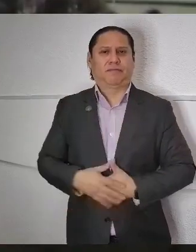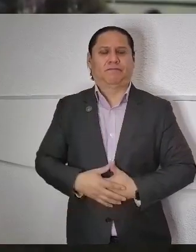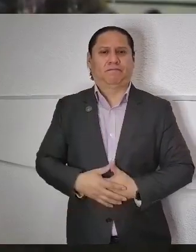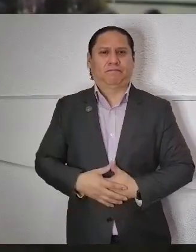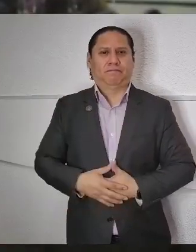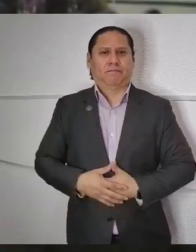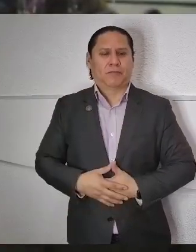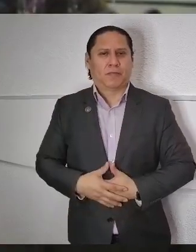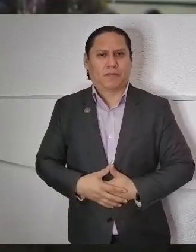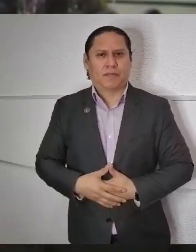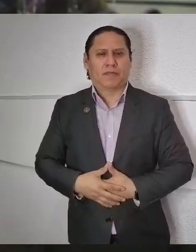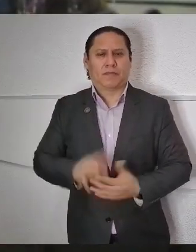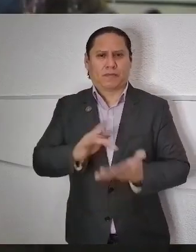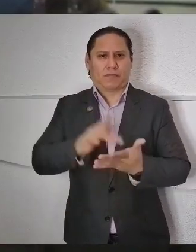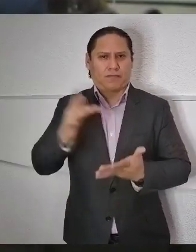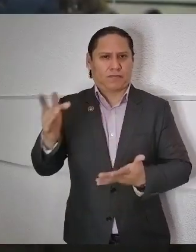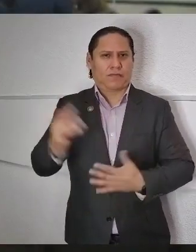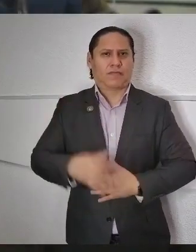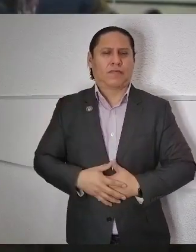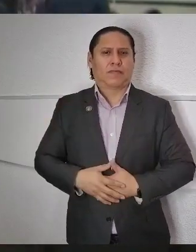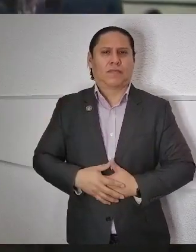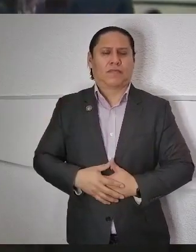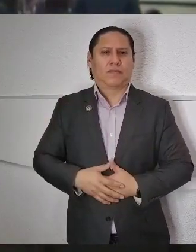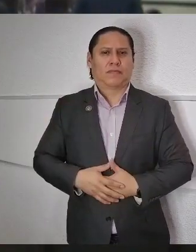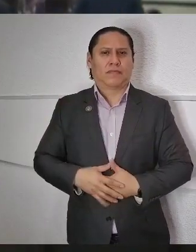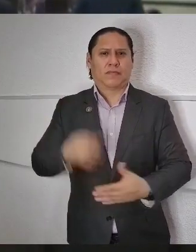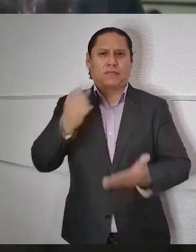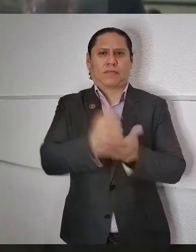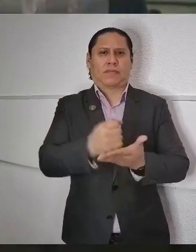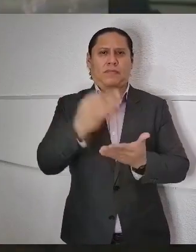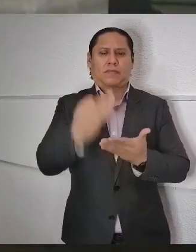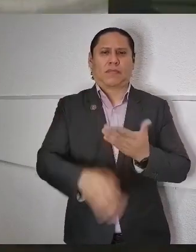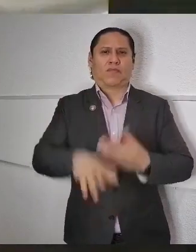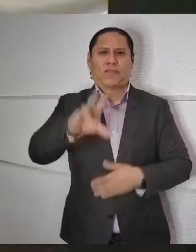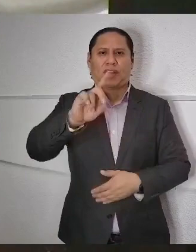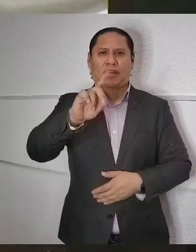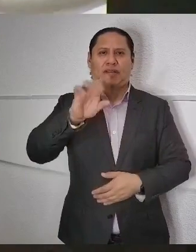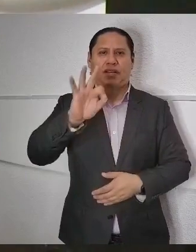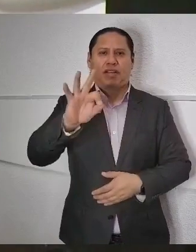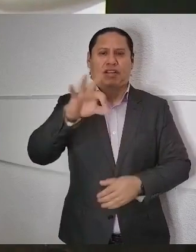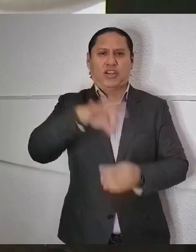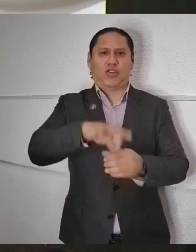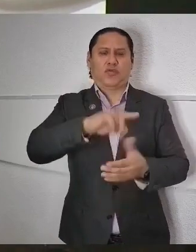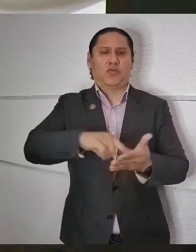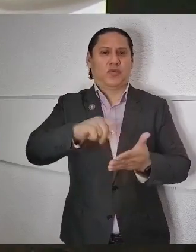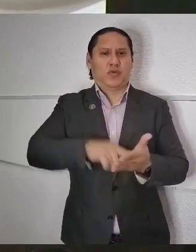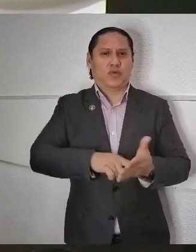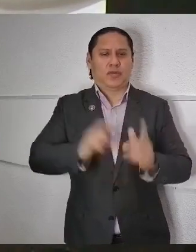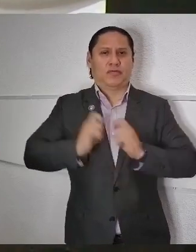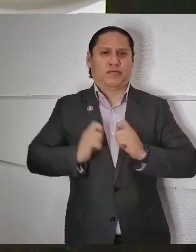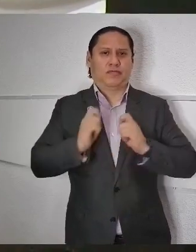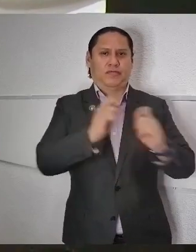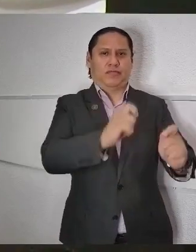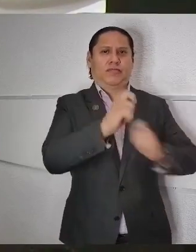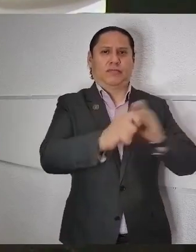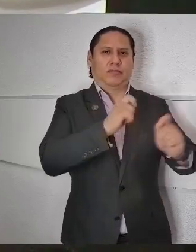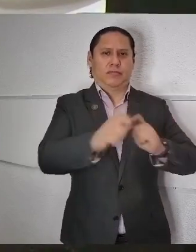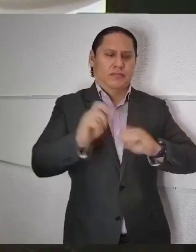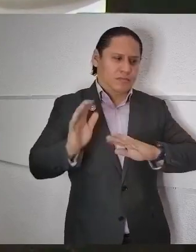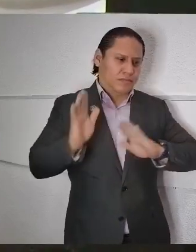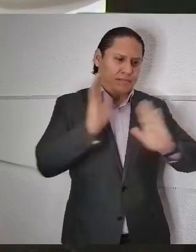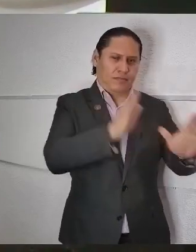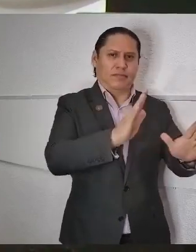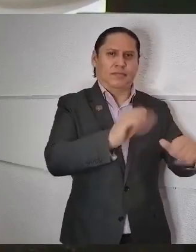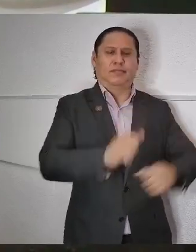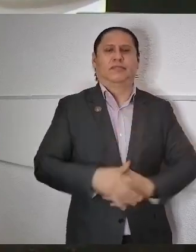presidenta. Gracias, diputada secretaria. Aprobado con 33 votos. Córranse los trámites